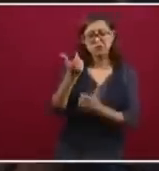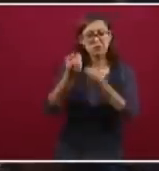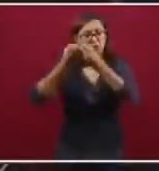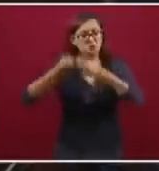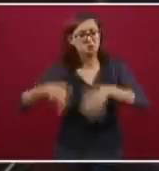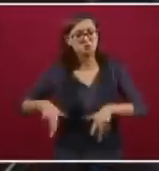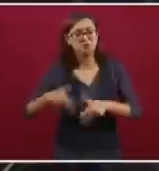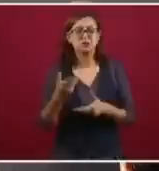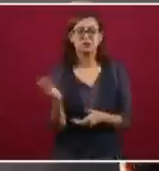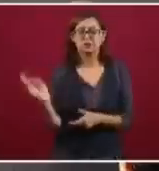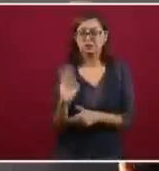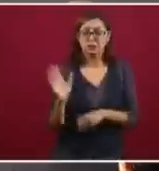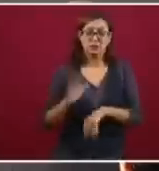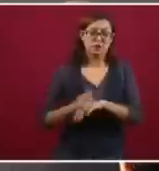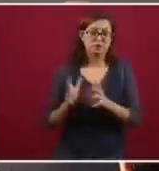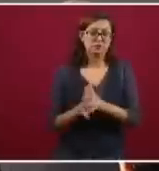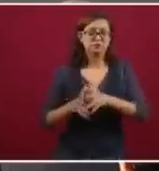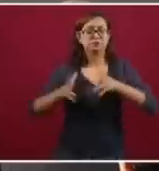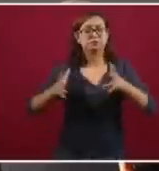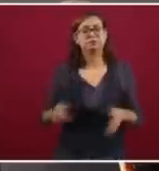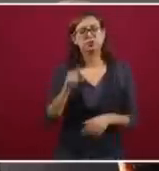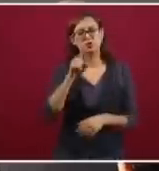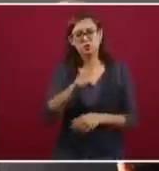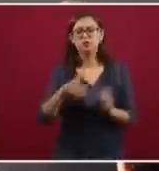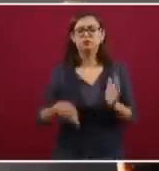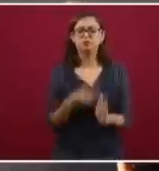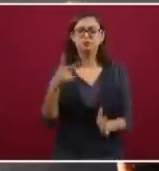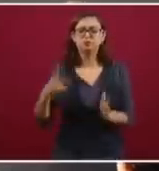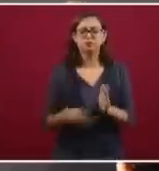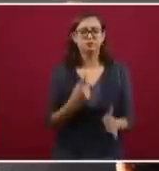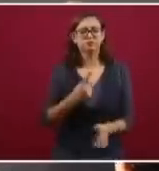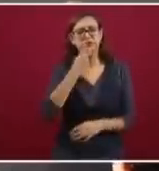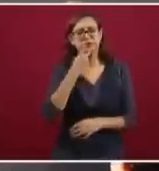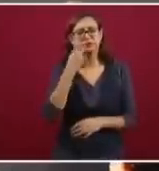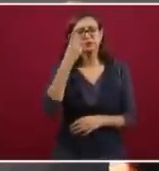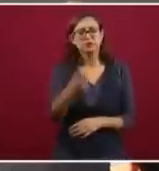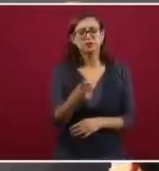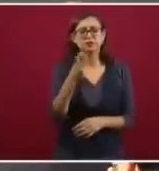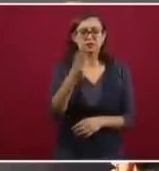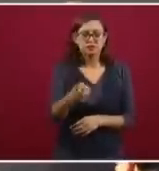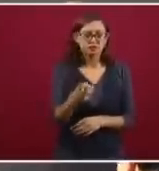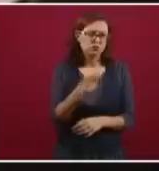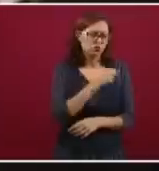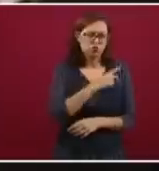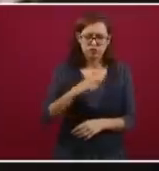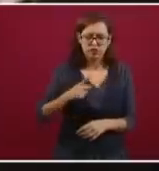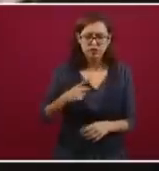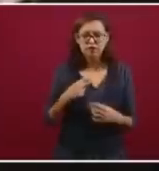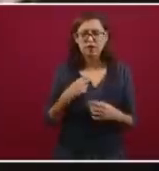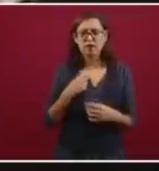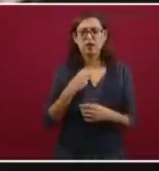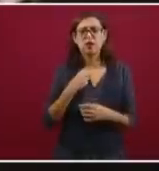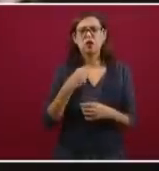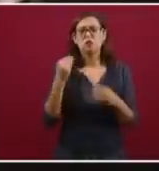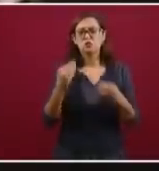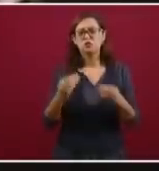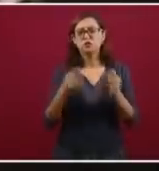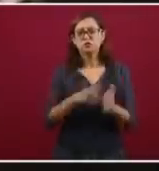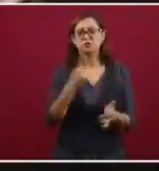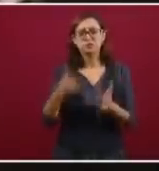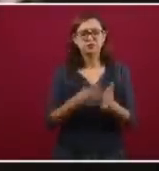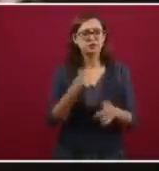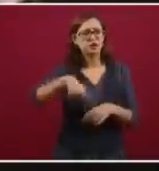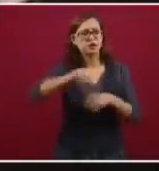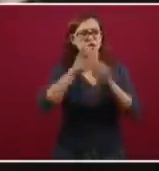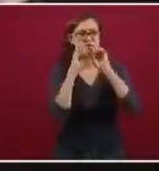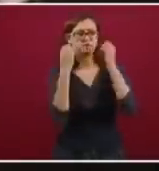que la cifra haya crecido. Usted nos ha comentado varias veces que eso no se debe de hacer, haya llamado a las organizaciones a que